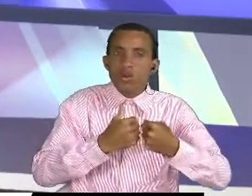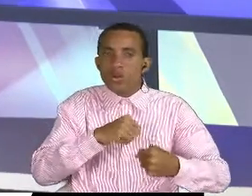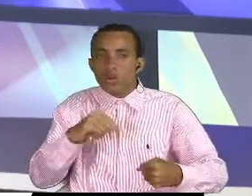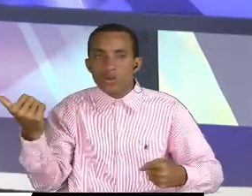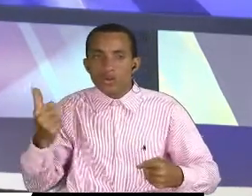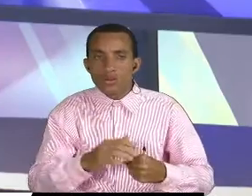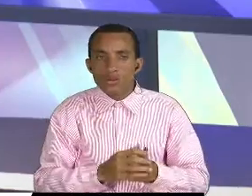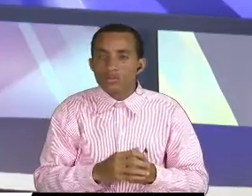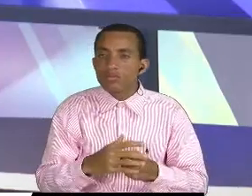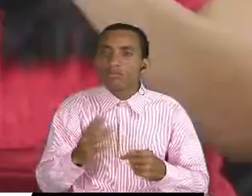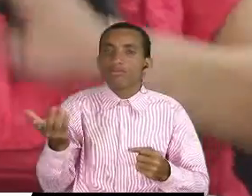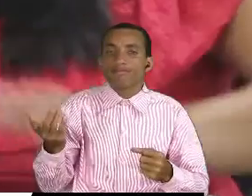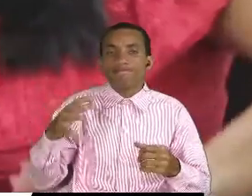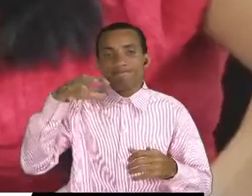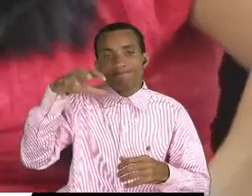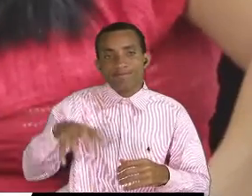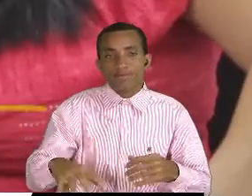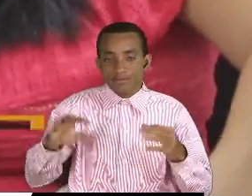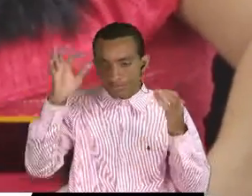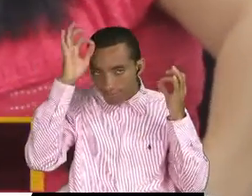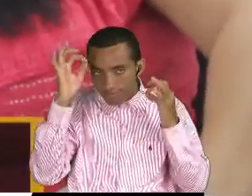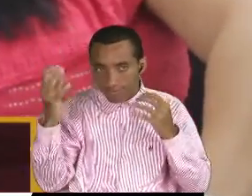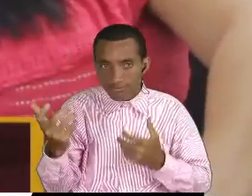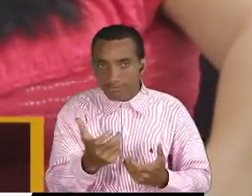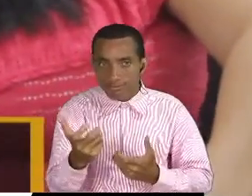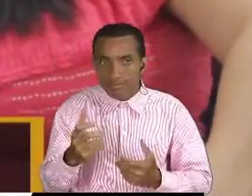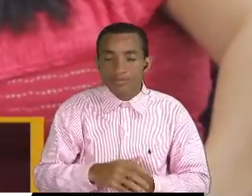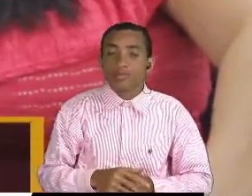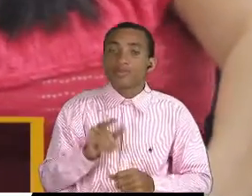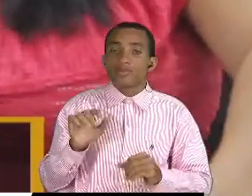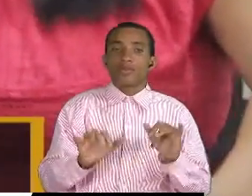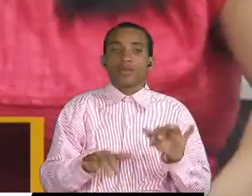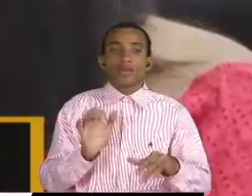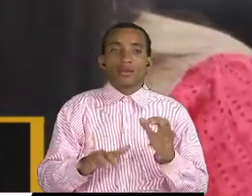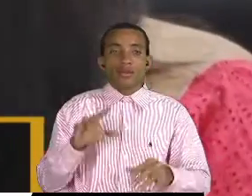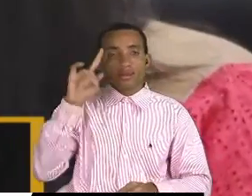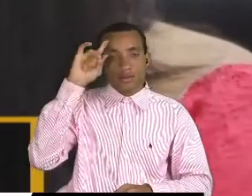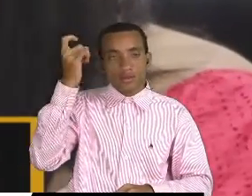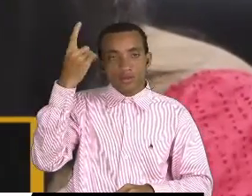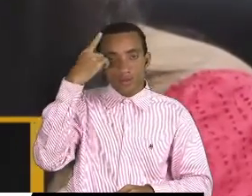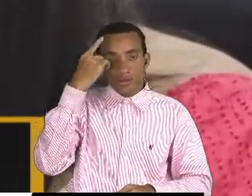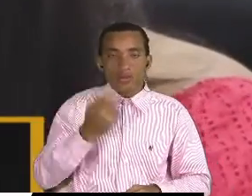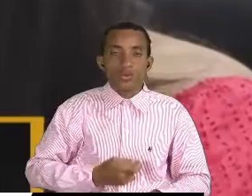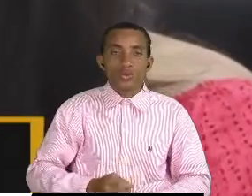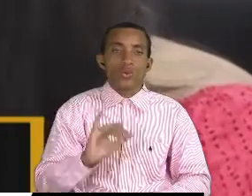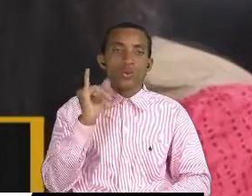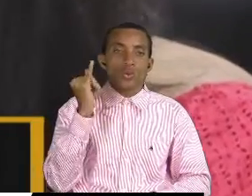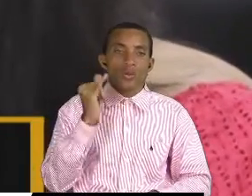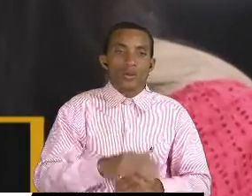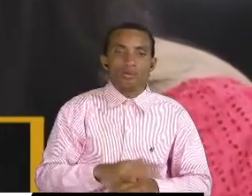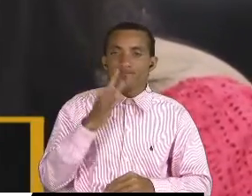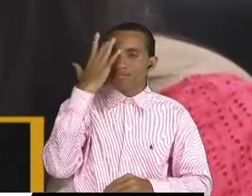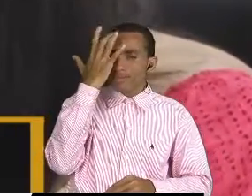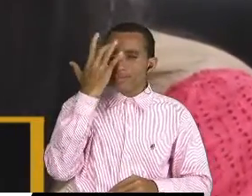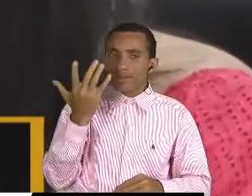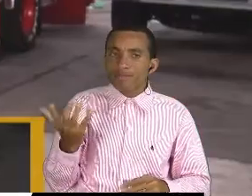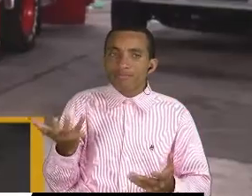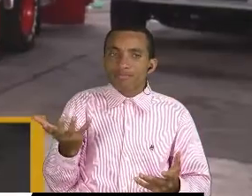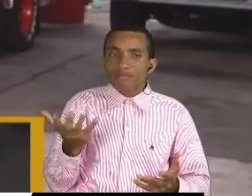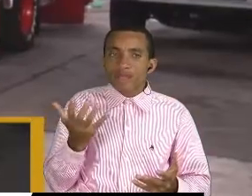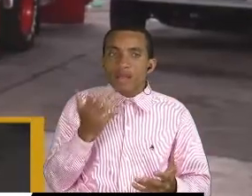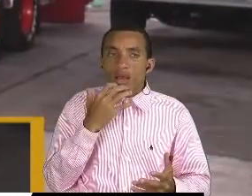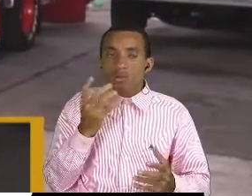sobretasa bomberil. La secretaria de gobierno Mayerle Ulloque ha explicado este jueves el por qué no se ha dado la transferencia de la sobretasa